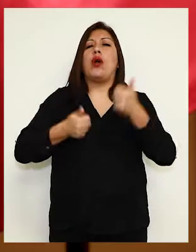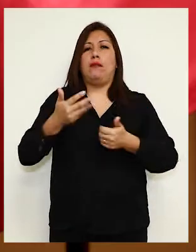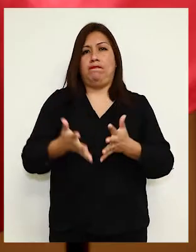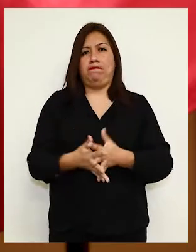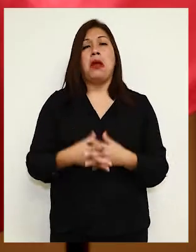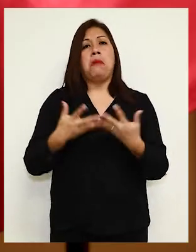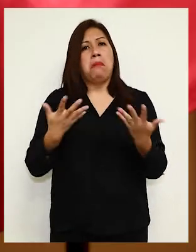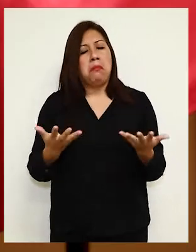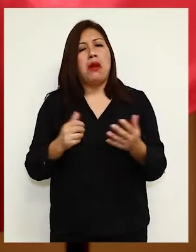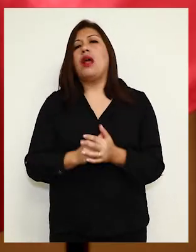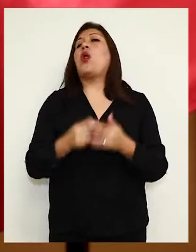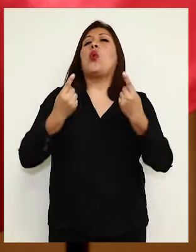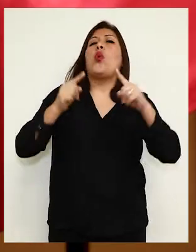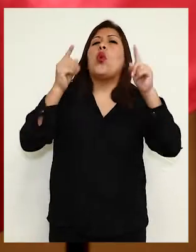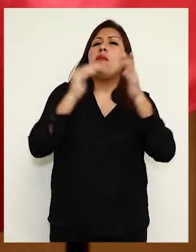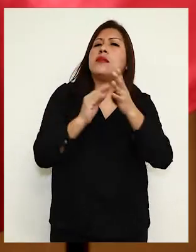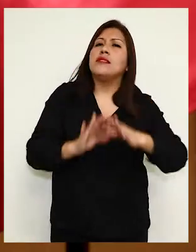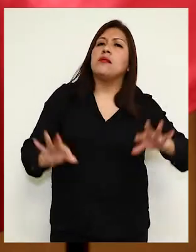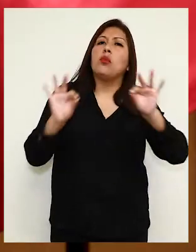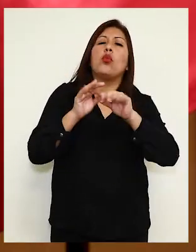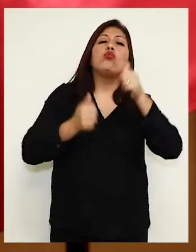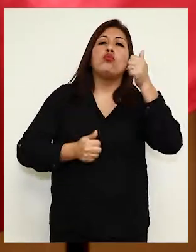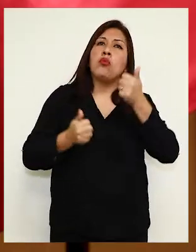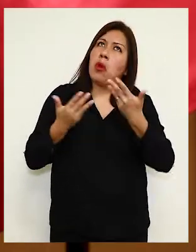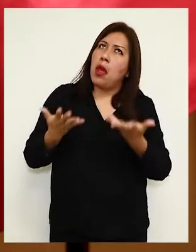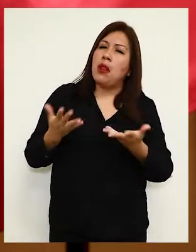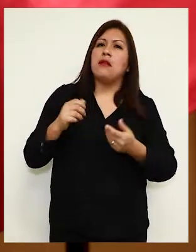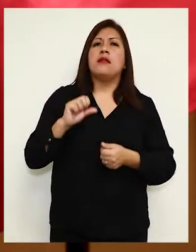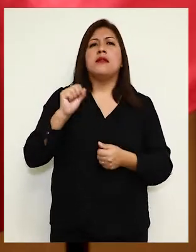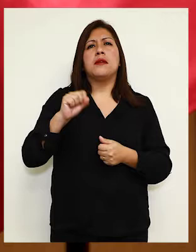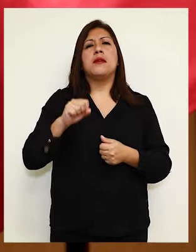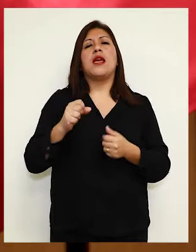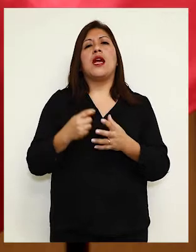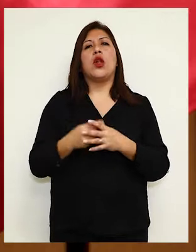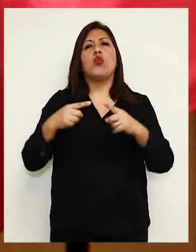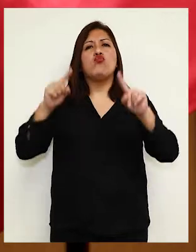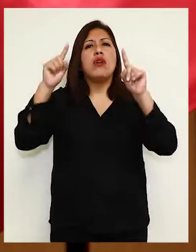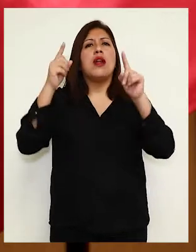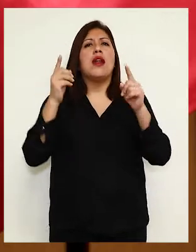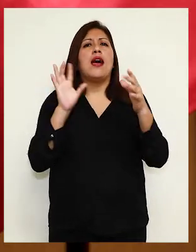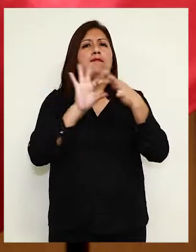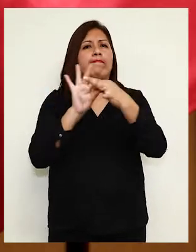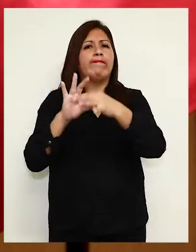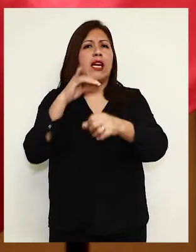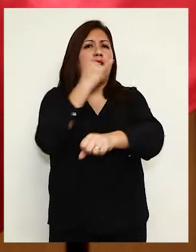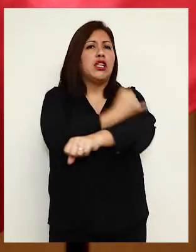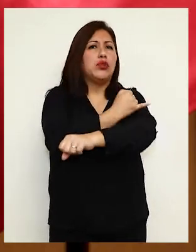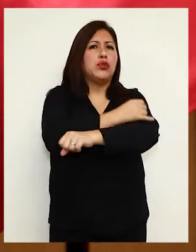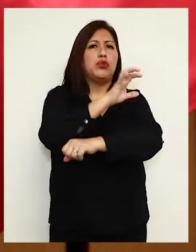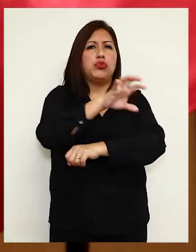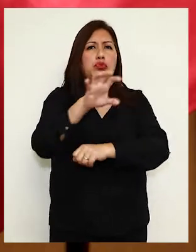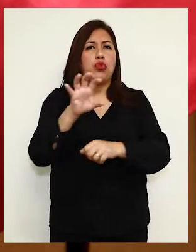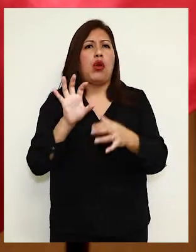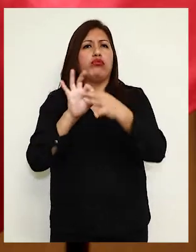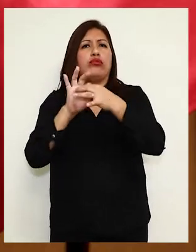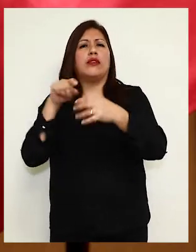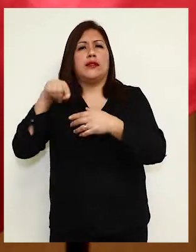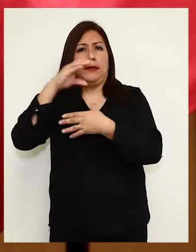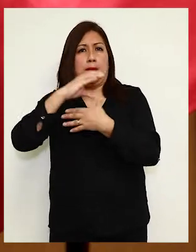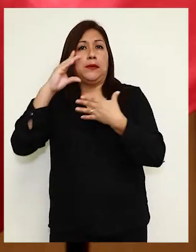CONADIS? Los logros más importantes realmente han sido lograr institucionalizar mucho más al